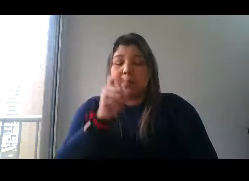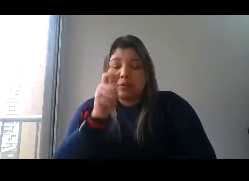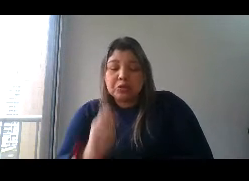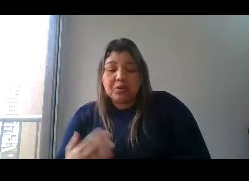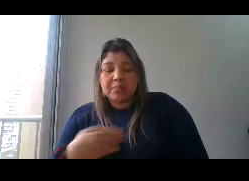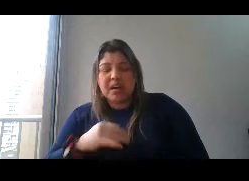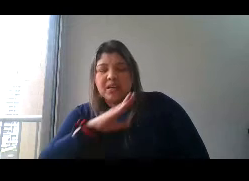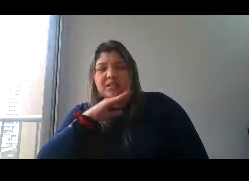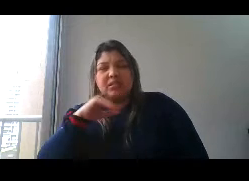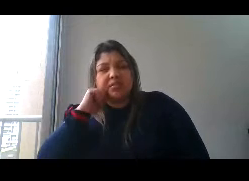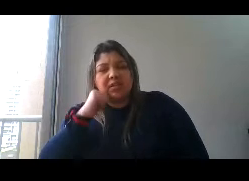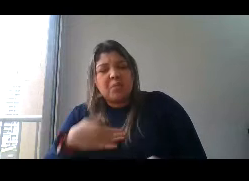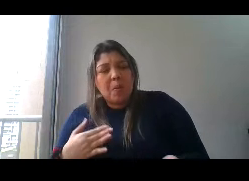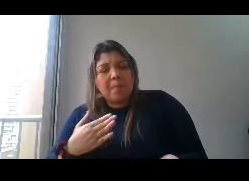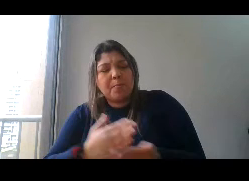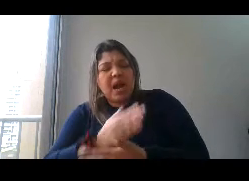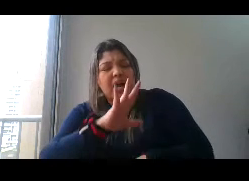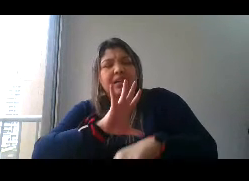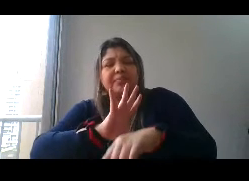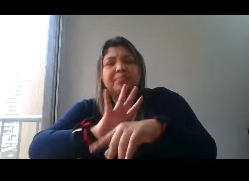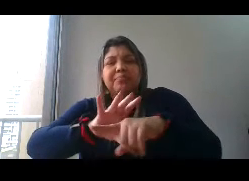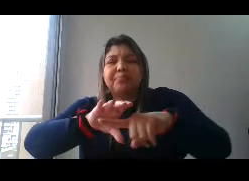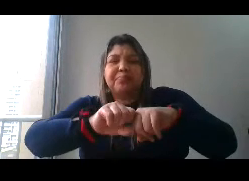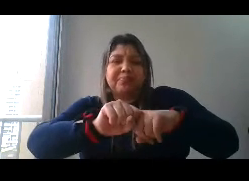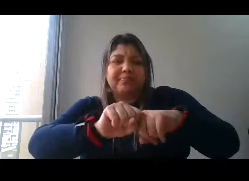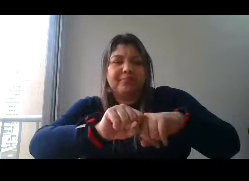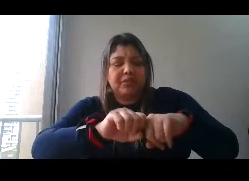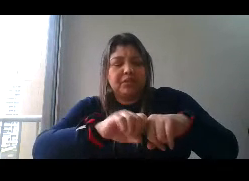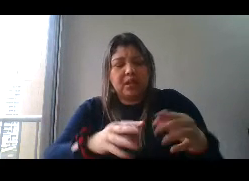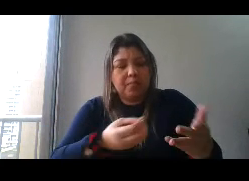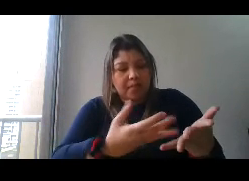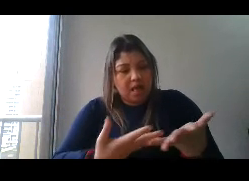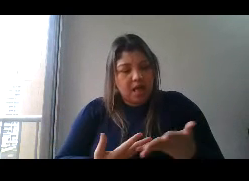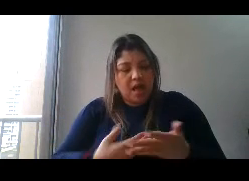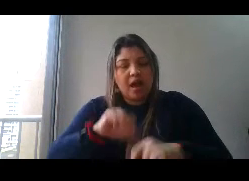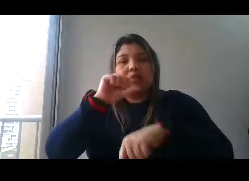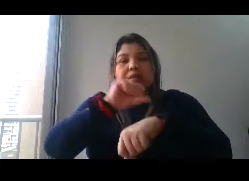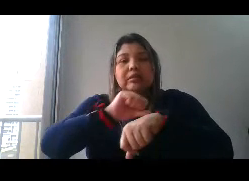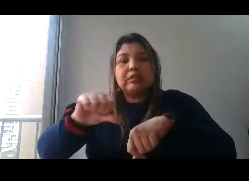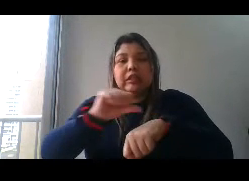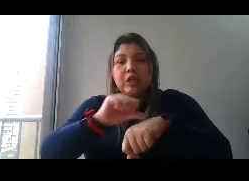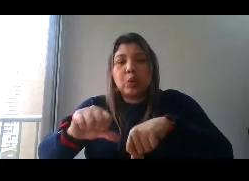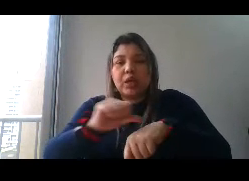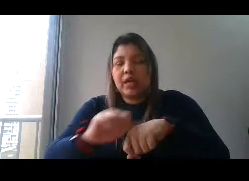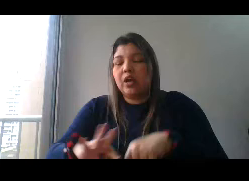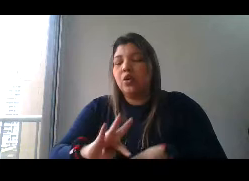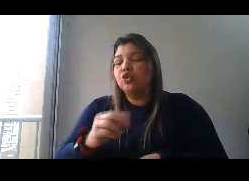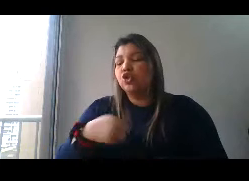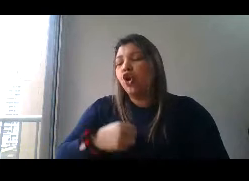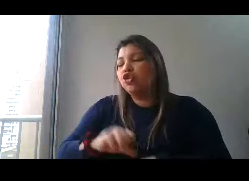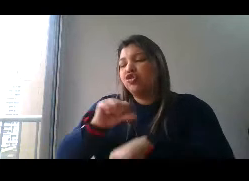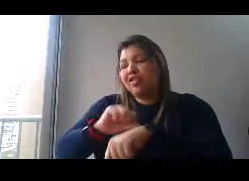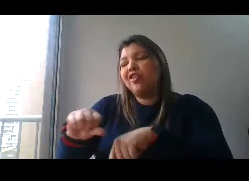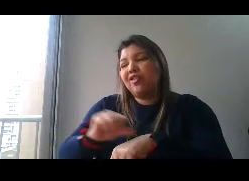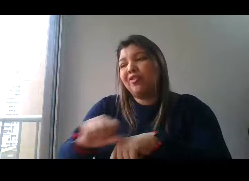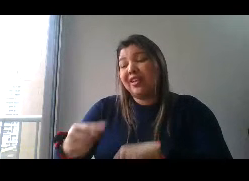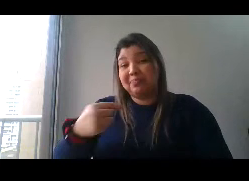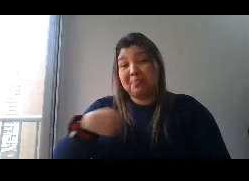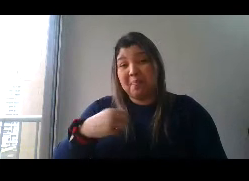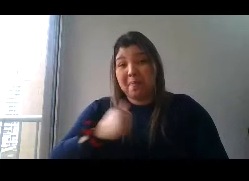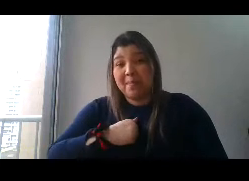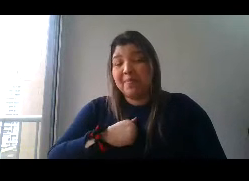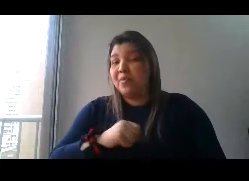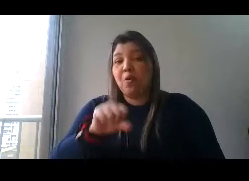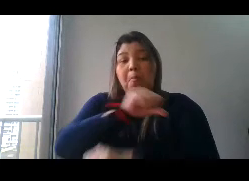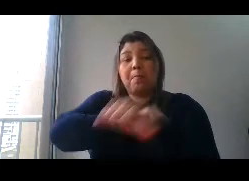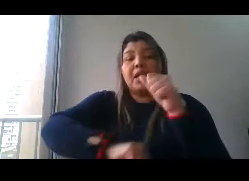y programa esa cirugía de ese paciente y lo hace otro profesional de la salud. Entonces, por eso es importante que esa